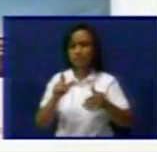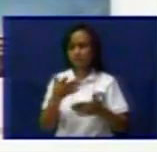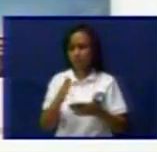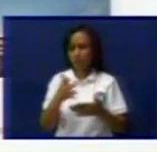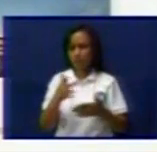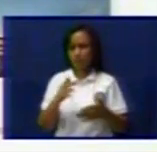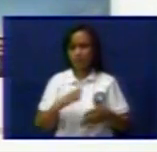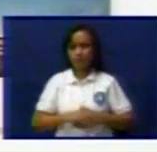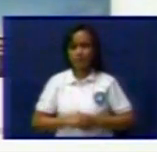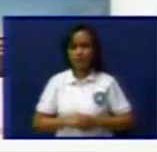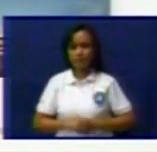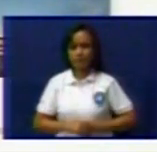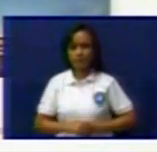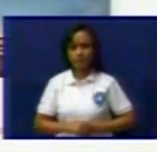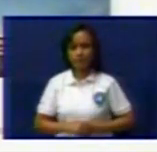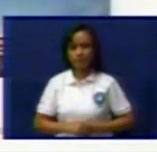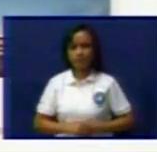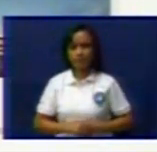de